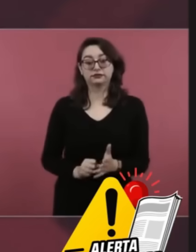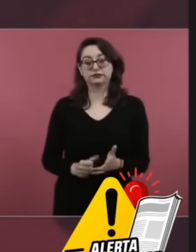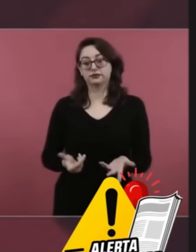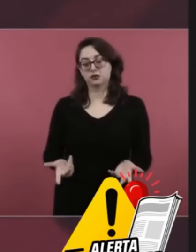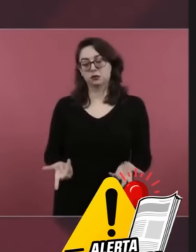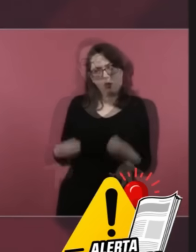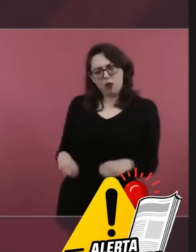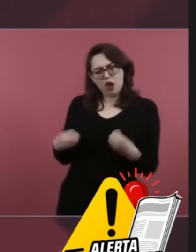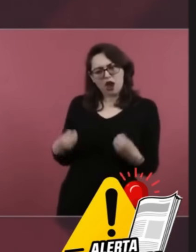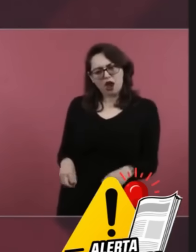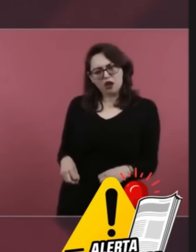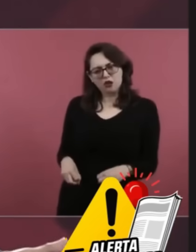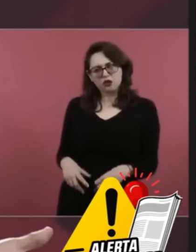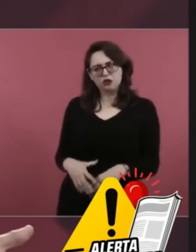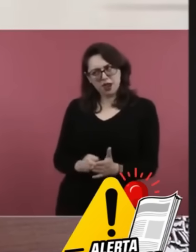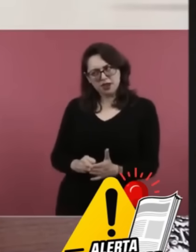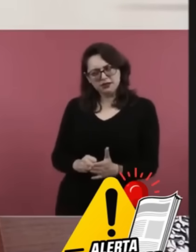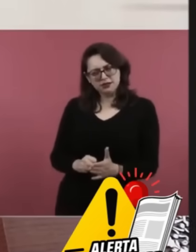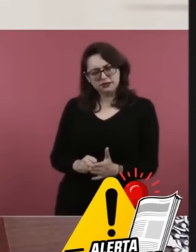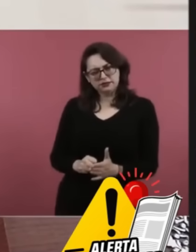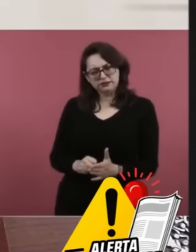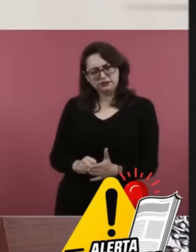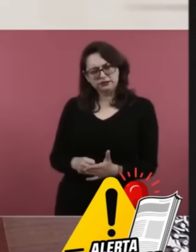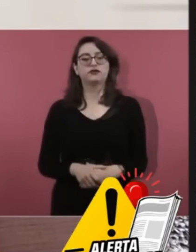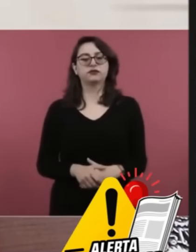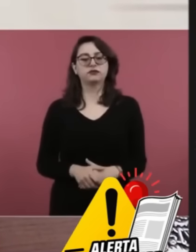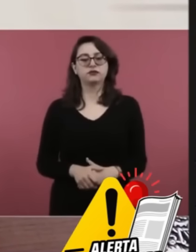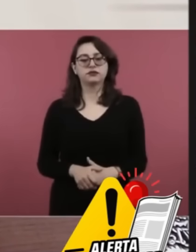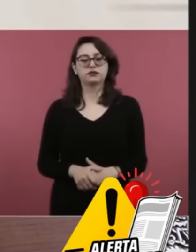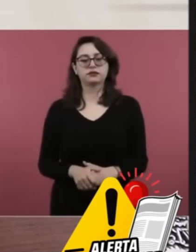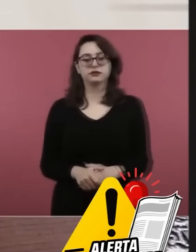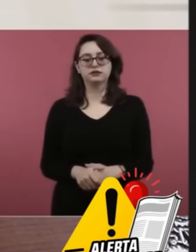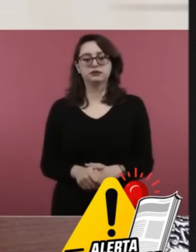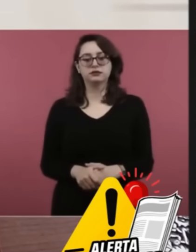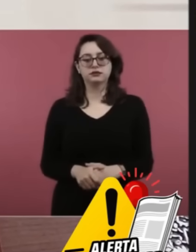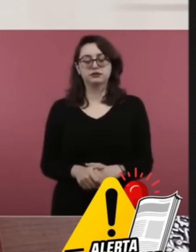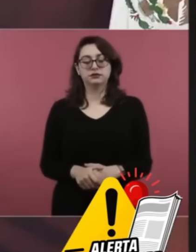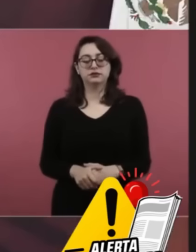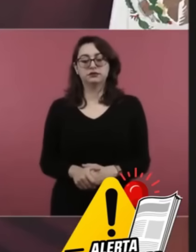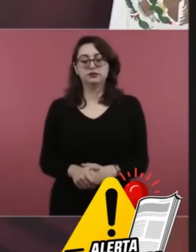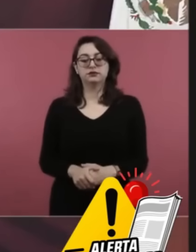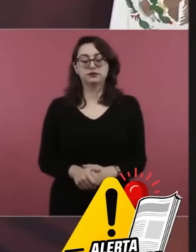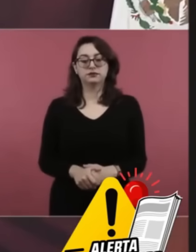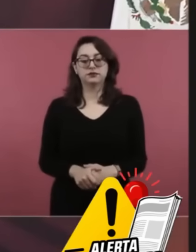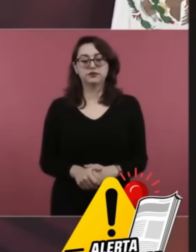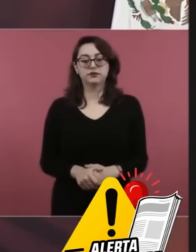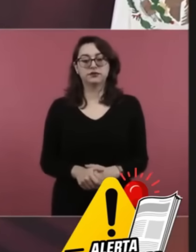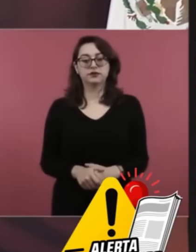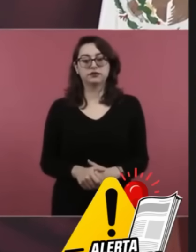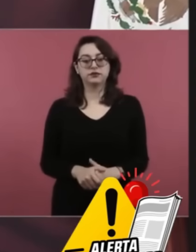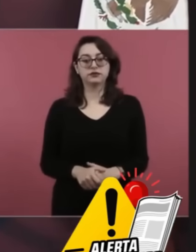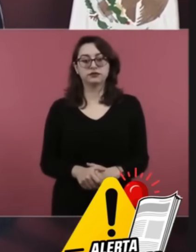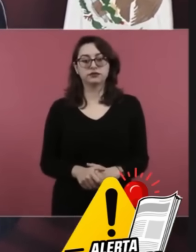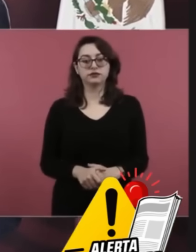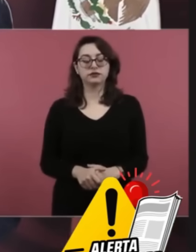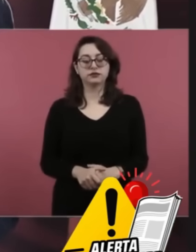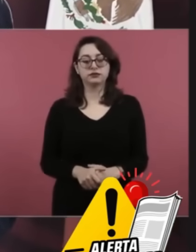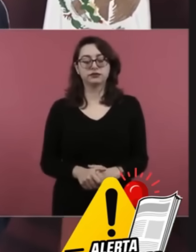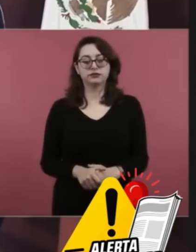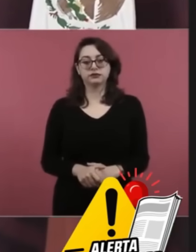tenido tiempo, porque 8 meses. Ah, claro, claro, que hay